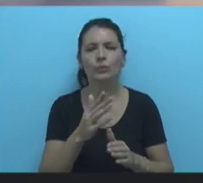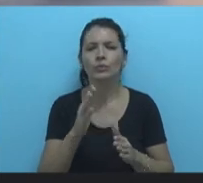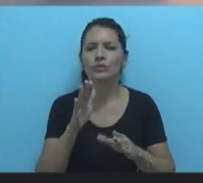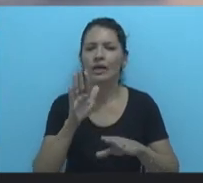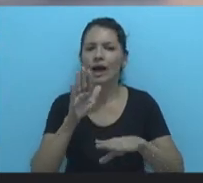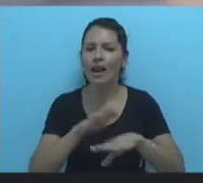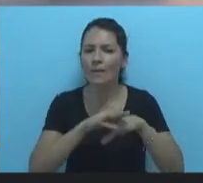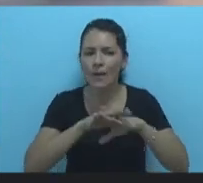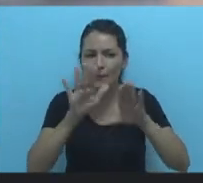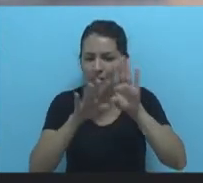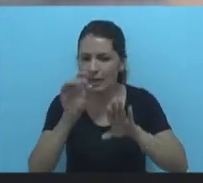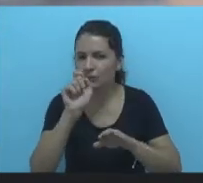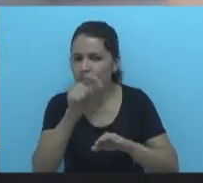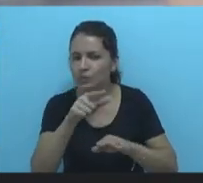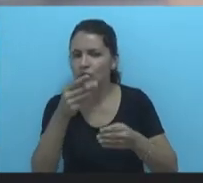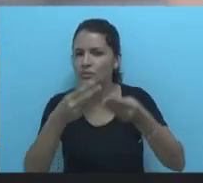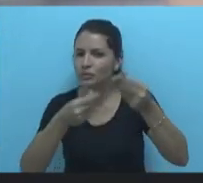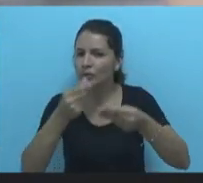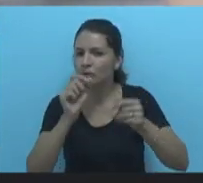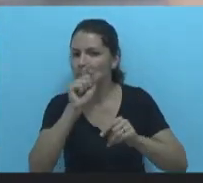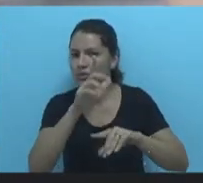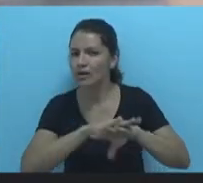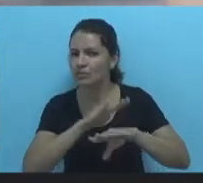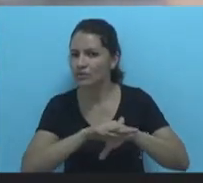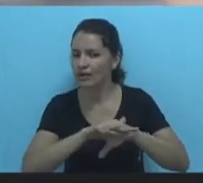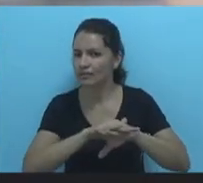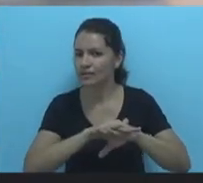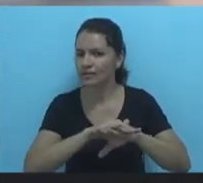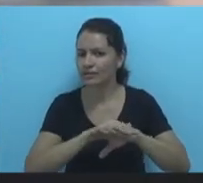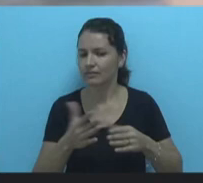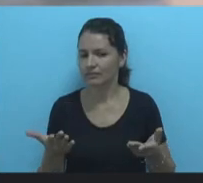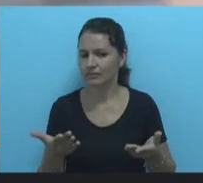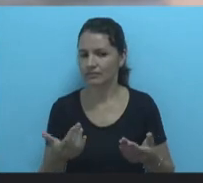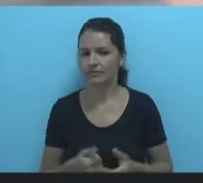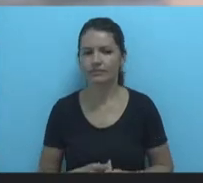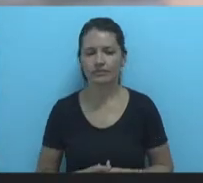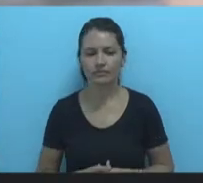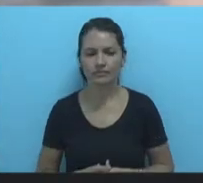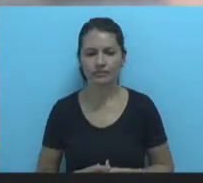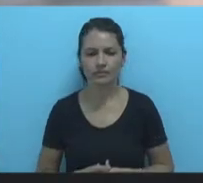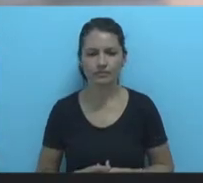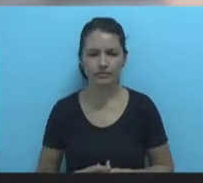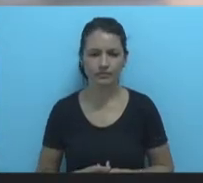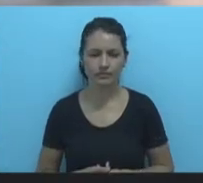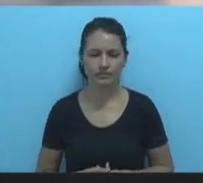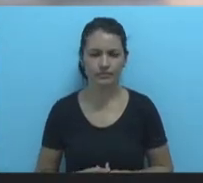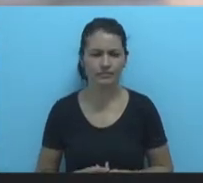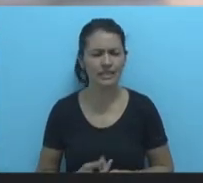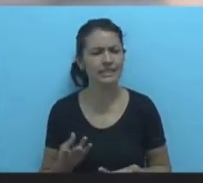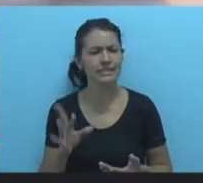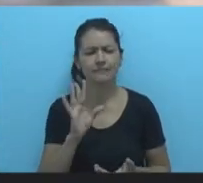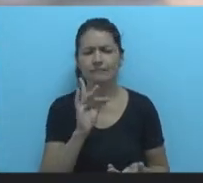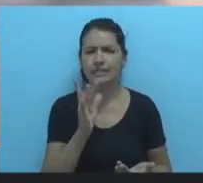sistema se transparente. Entonces, siempre se dice que a veces cuesta mucho incrementar la tarifa de acuerdo a la inflación, a los gastos que